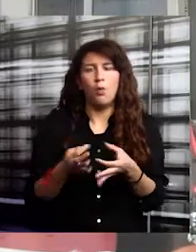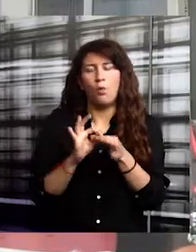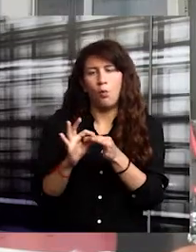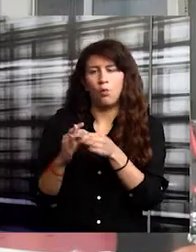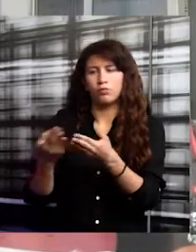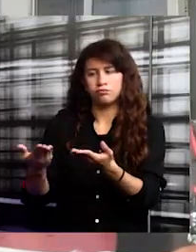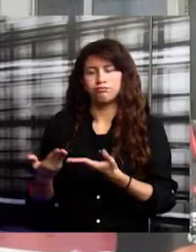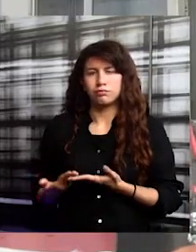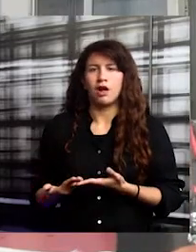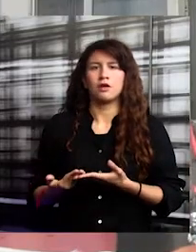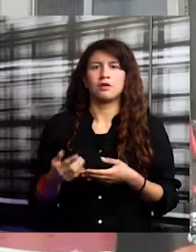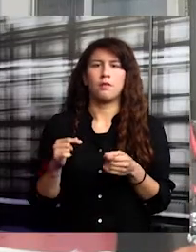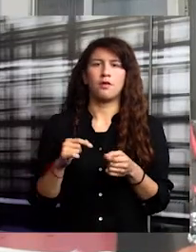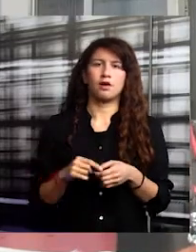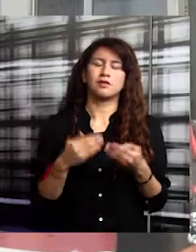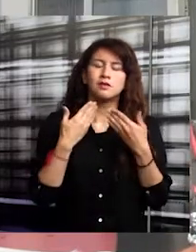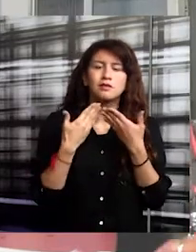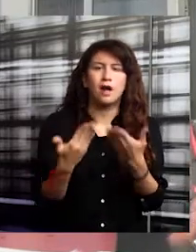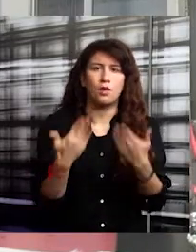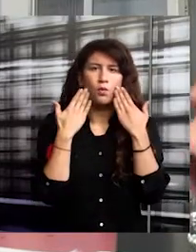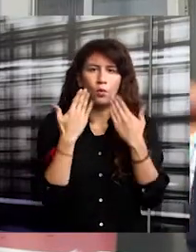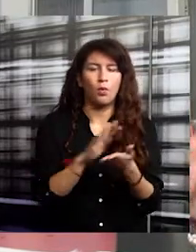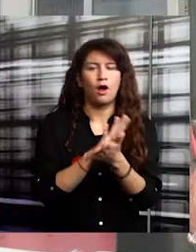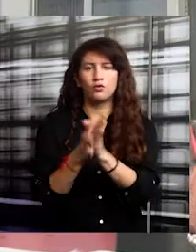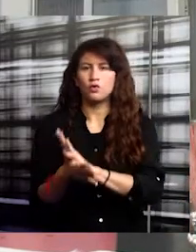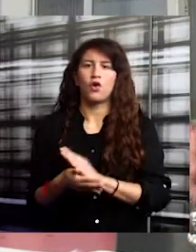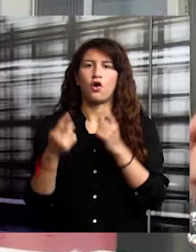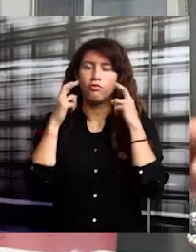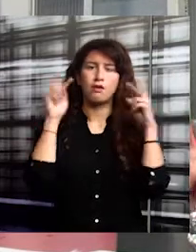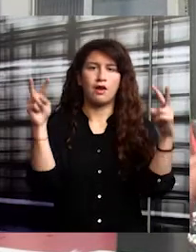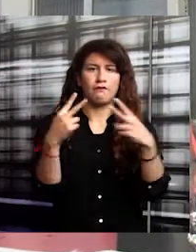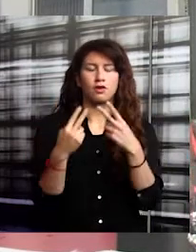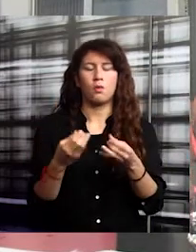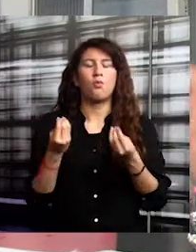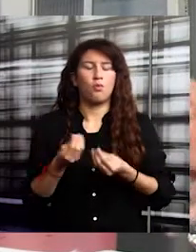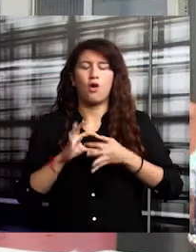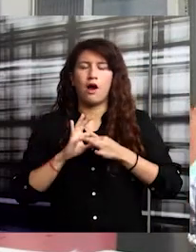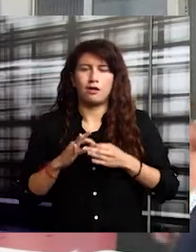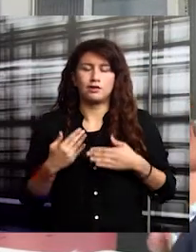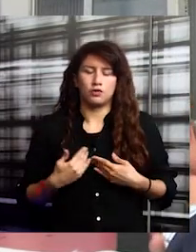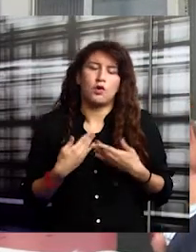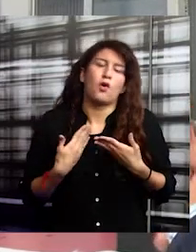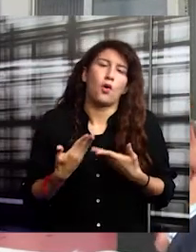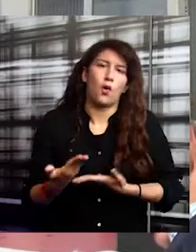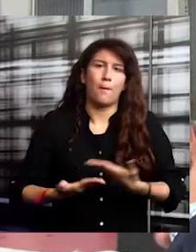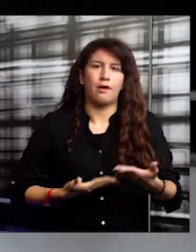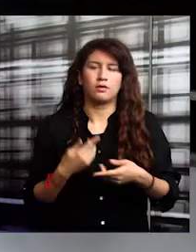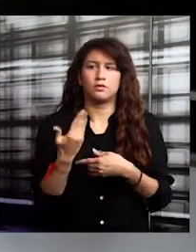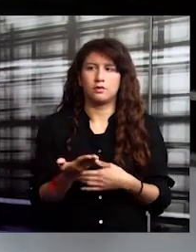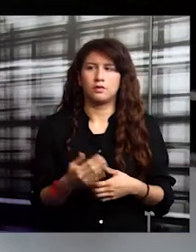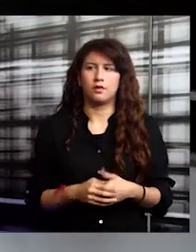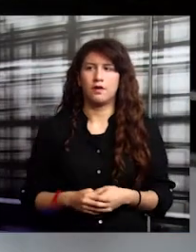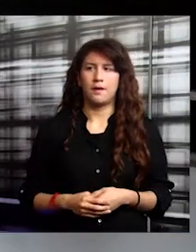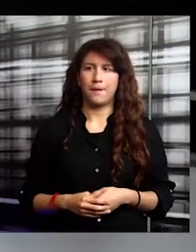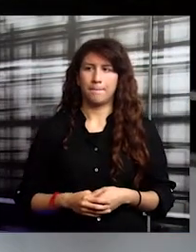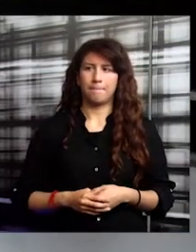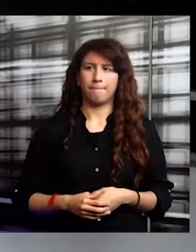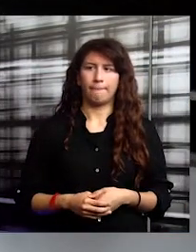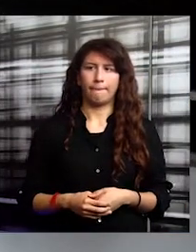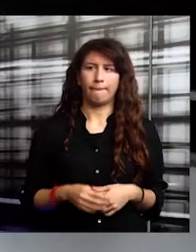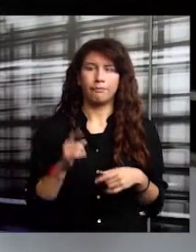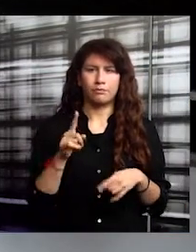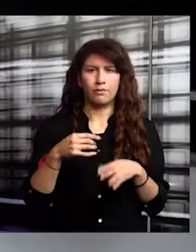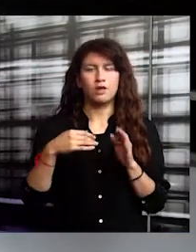Bernardo, por la invitación. Un saludo a todos los televidentes. Muy agradecido de compartir contigo. Alejandro, ha quedado sin duda una vez más